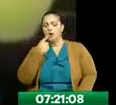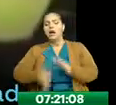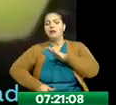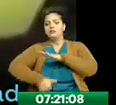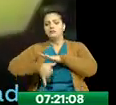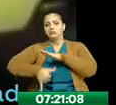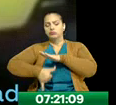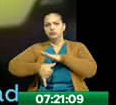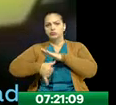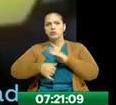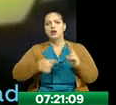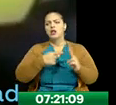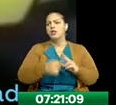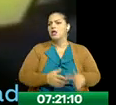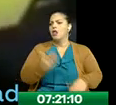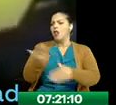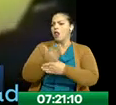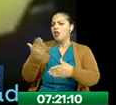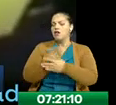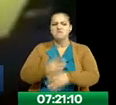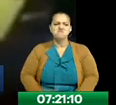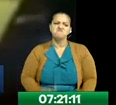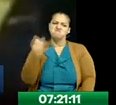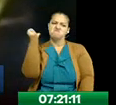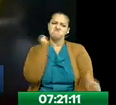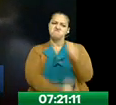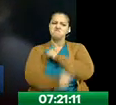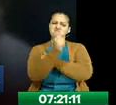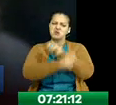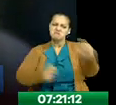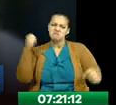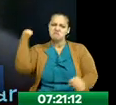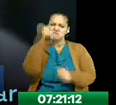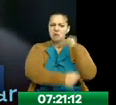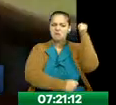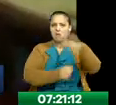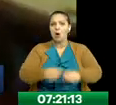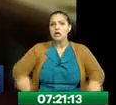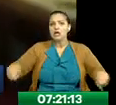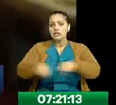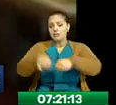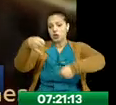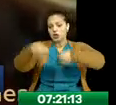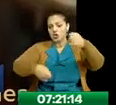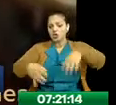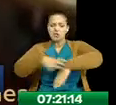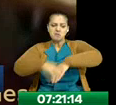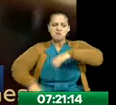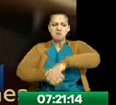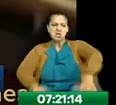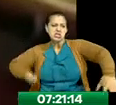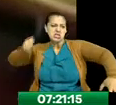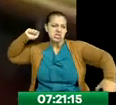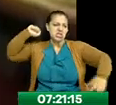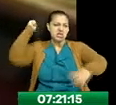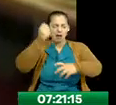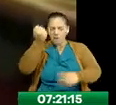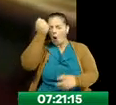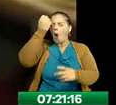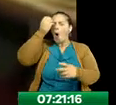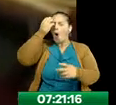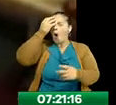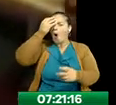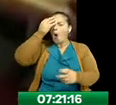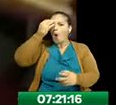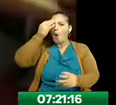de Miami. Terminó en golpes entre puños y taconazos, donde uno de los hombres sangró por la